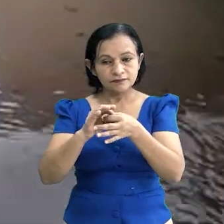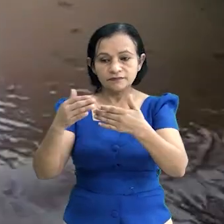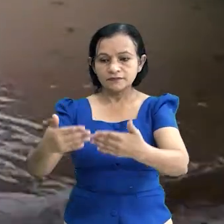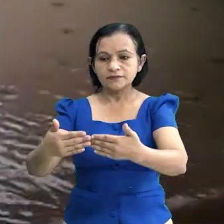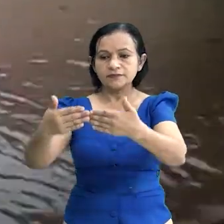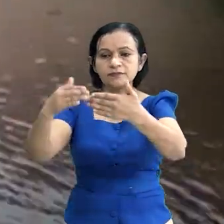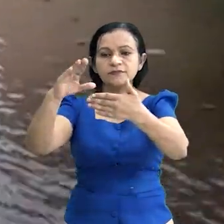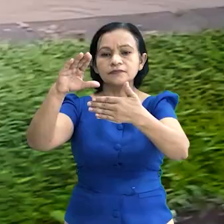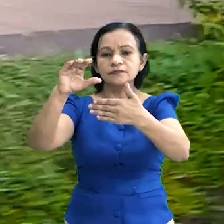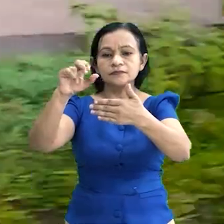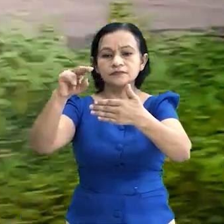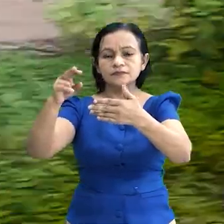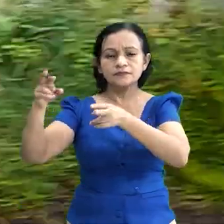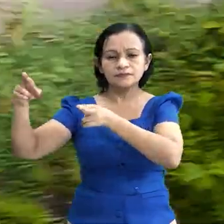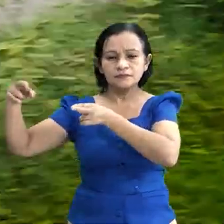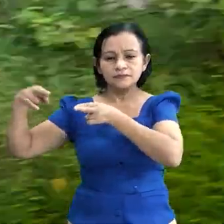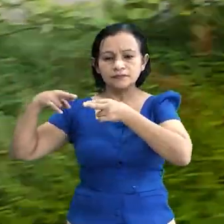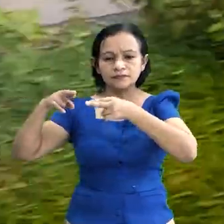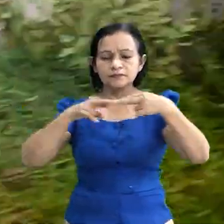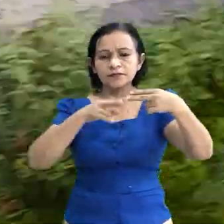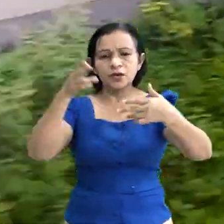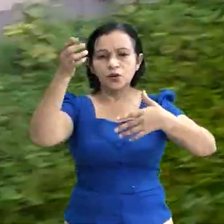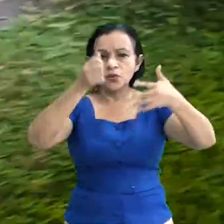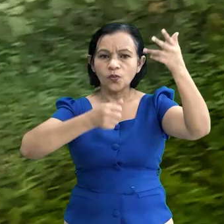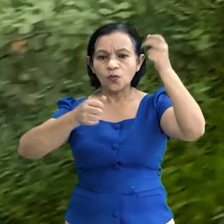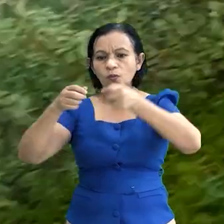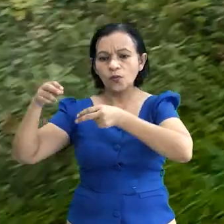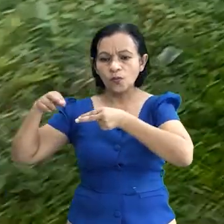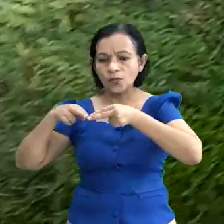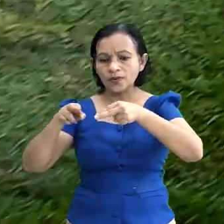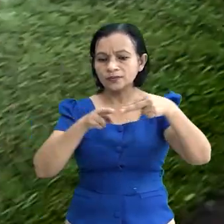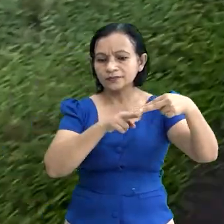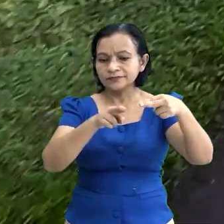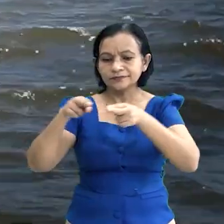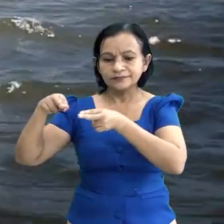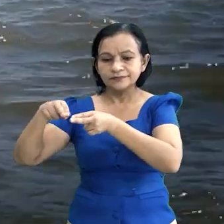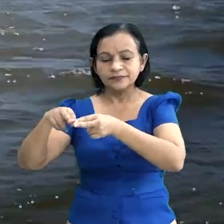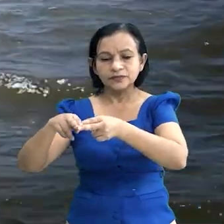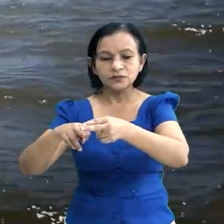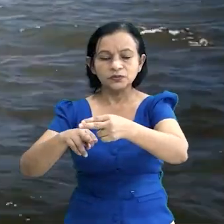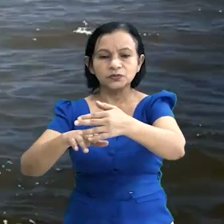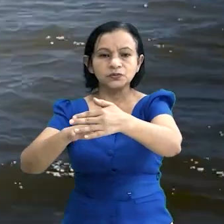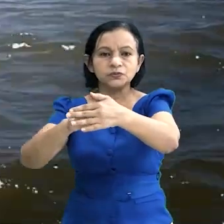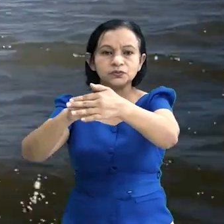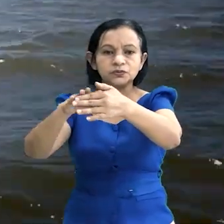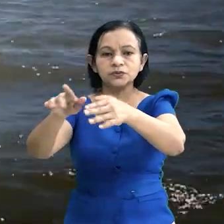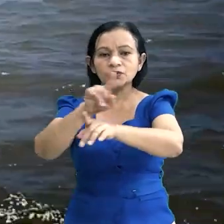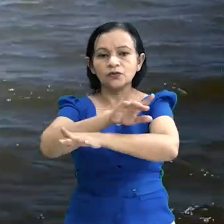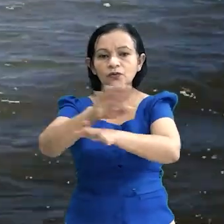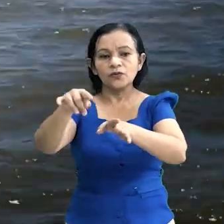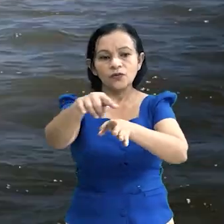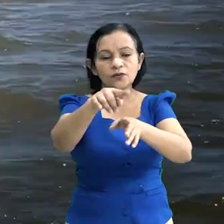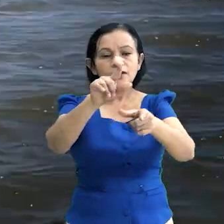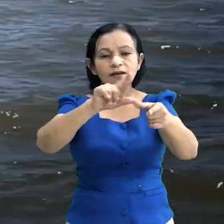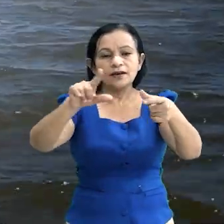Canoas se alimenta de muchos ríos de Boaco, que caen al río Las Banderas, para pasar por Malacatoya y finalizar en el